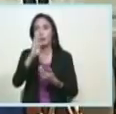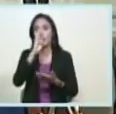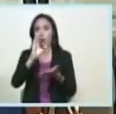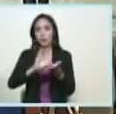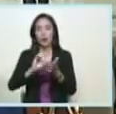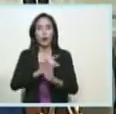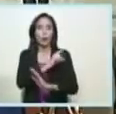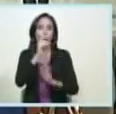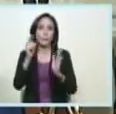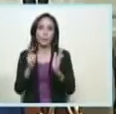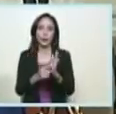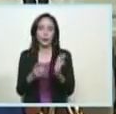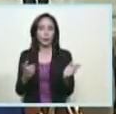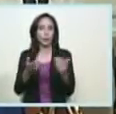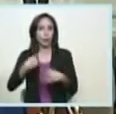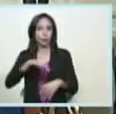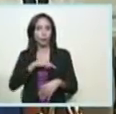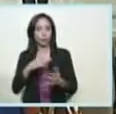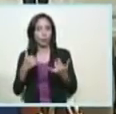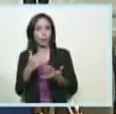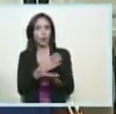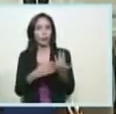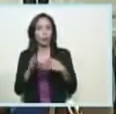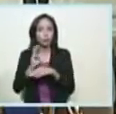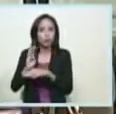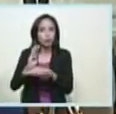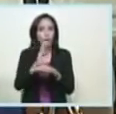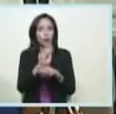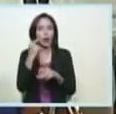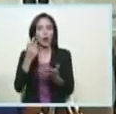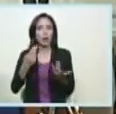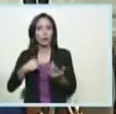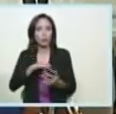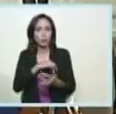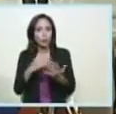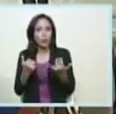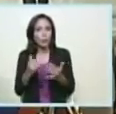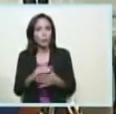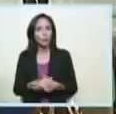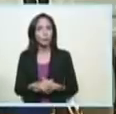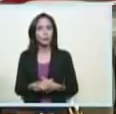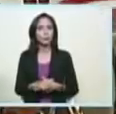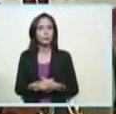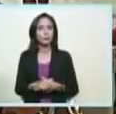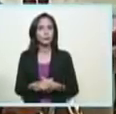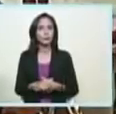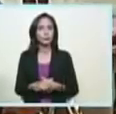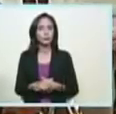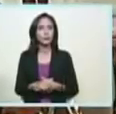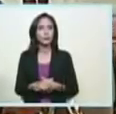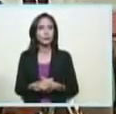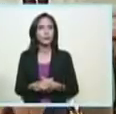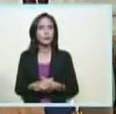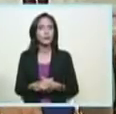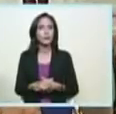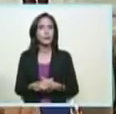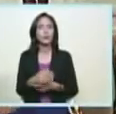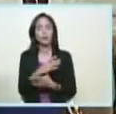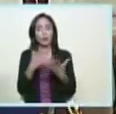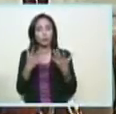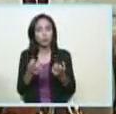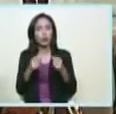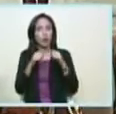que nosotros debemos procurar como estado que sea un banco central muy sólido muy